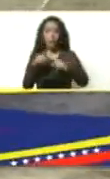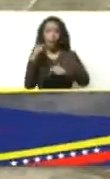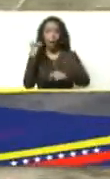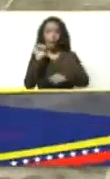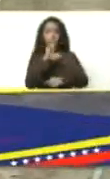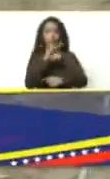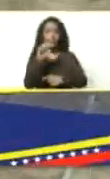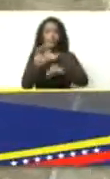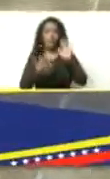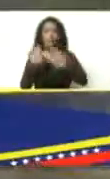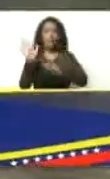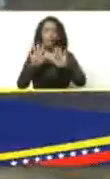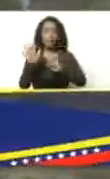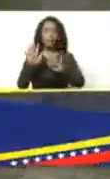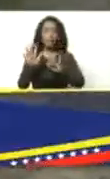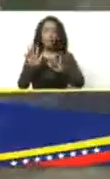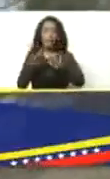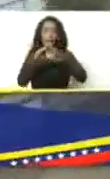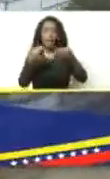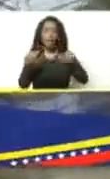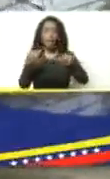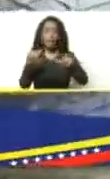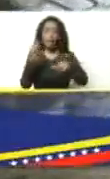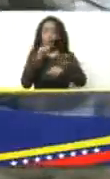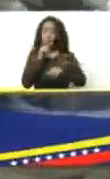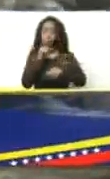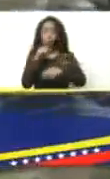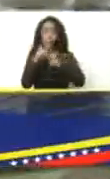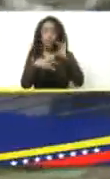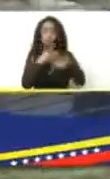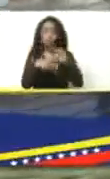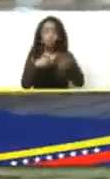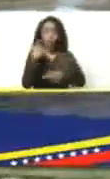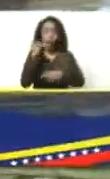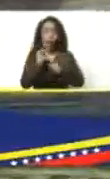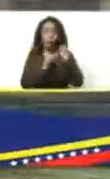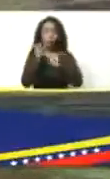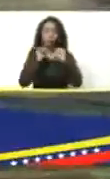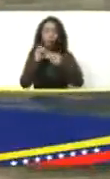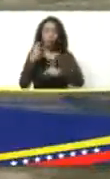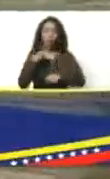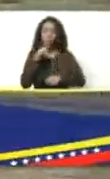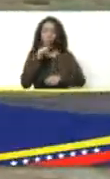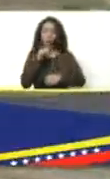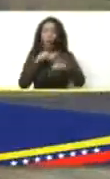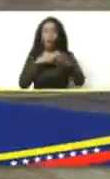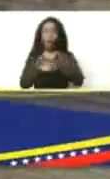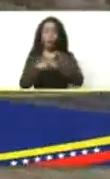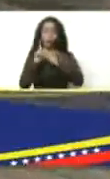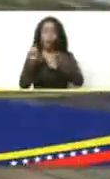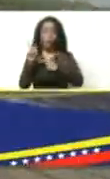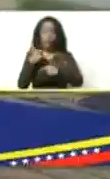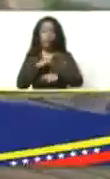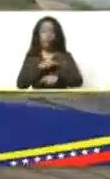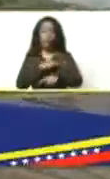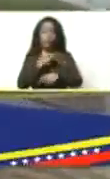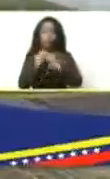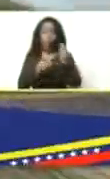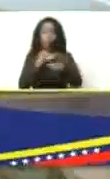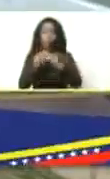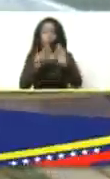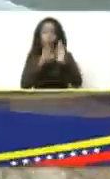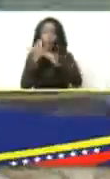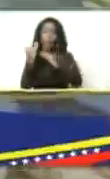315 hectáreas que están óseas. Hay una cantidad de maquinaria, señor presidente, donde nosotros no tenemos acceso a ella. Y nosotros como